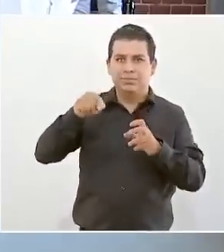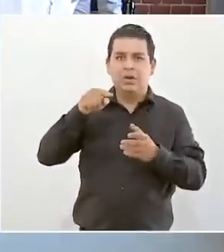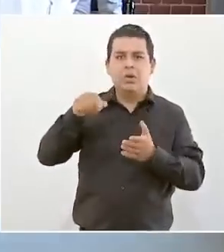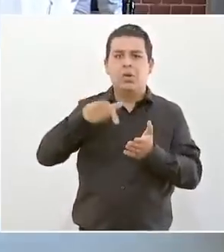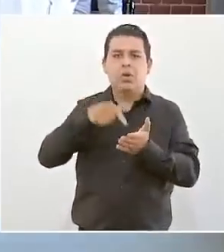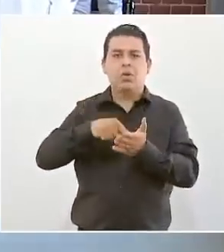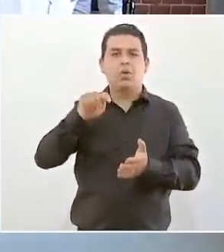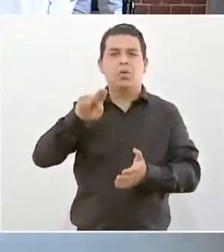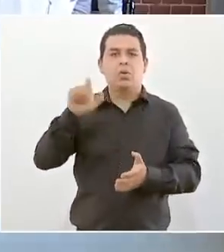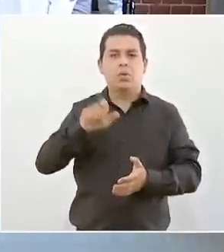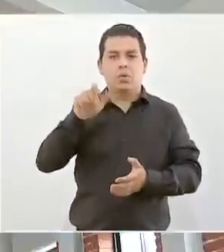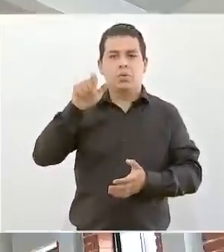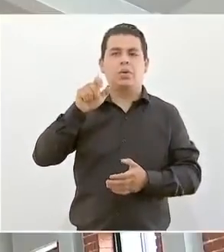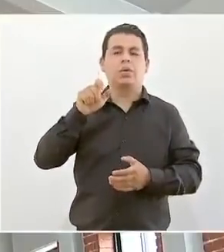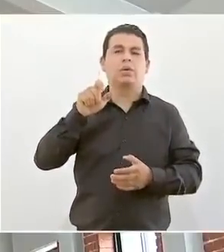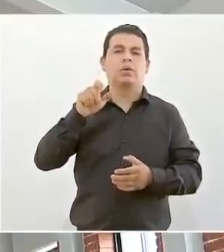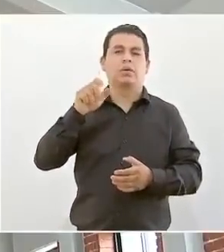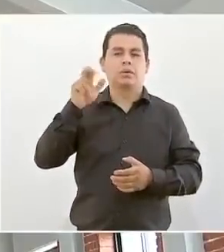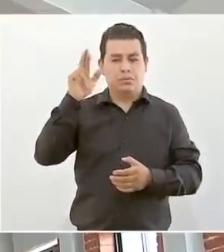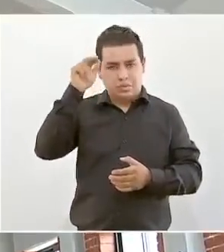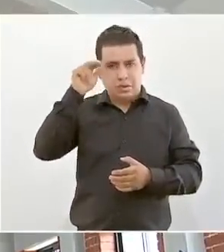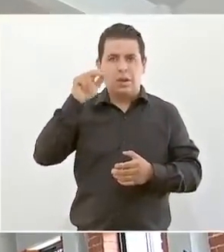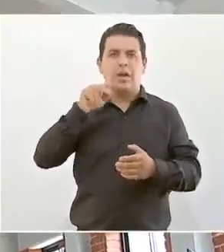Juan Bautista, Valle Nacional.